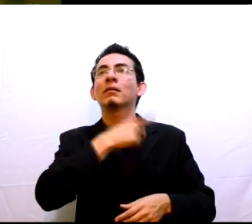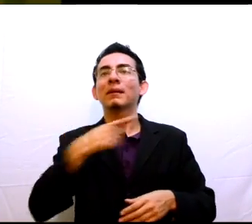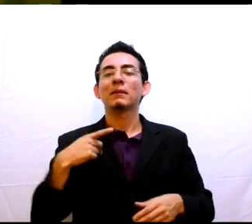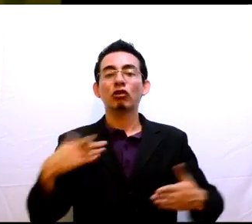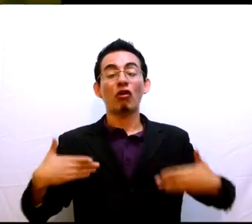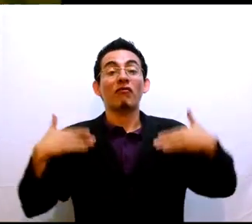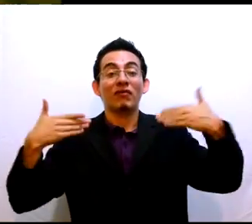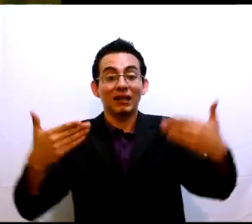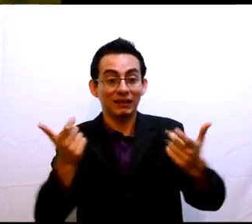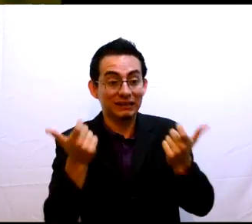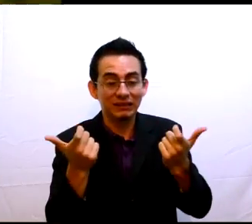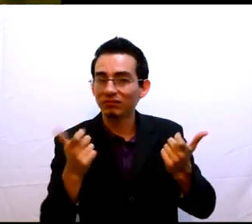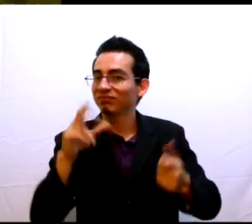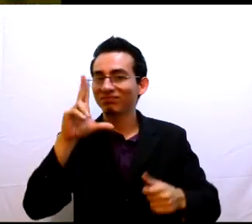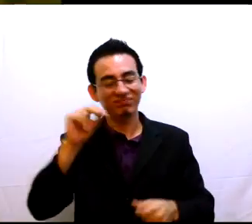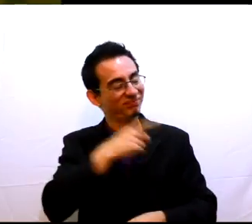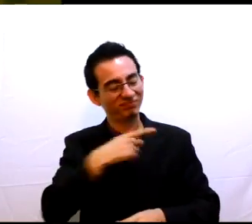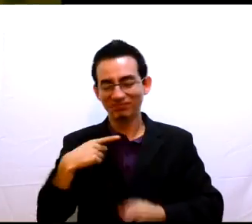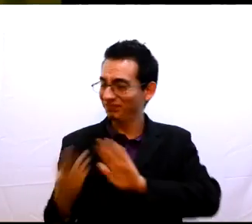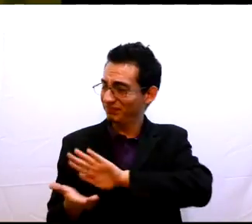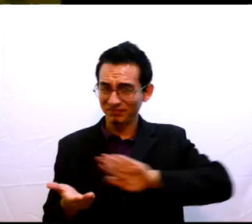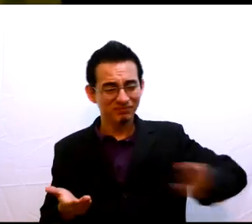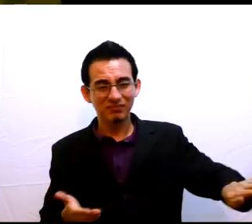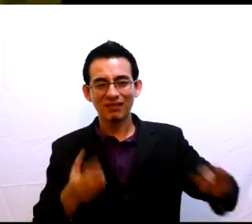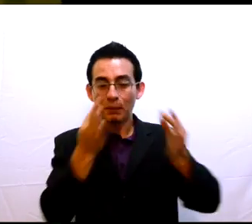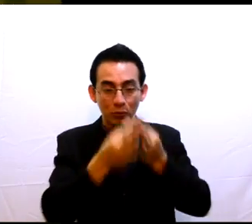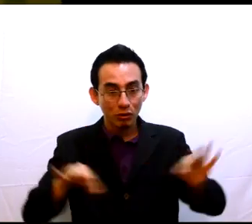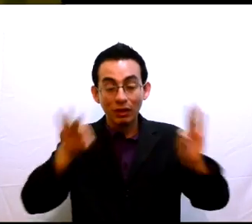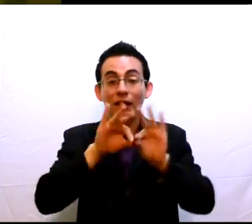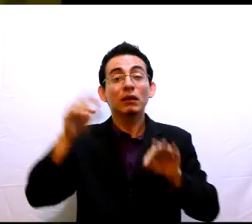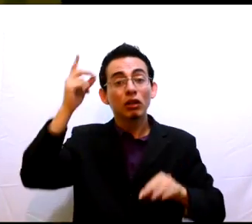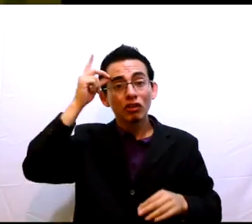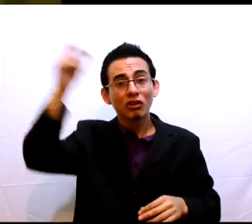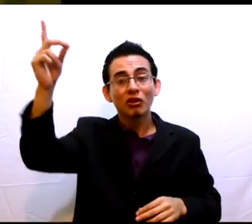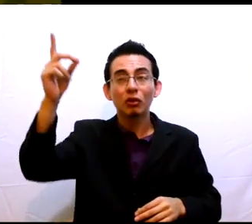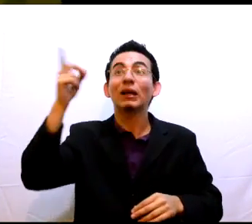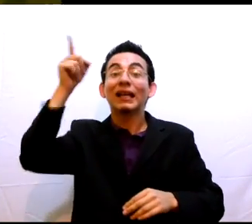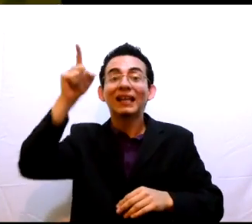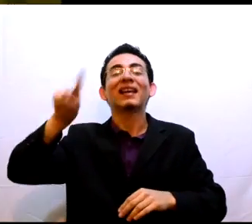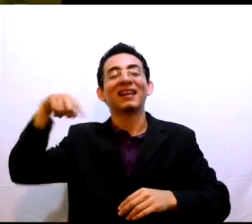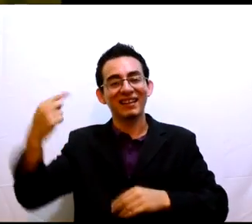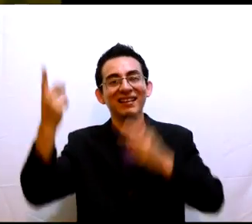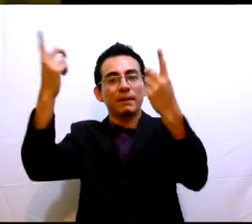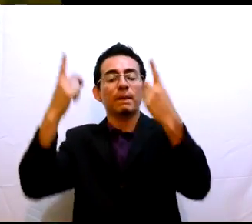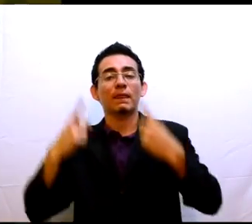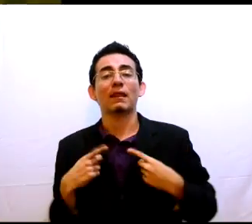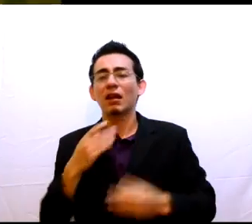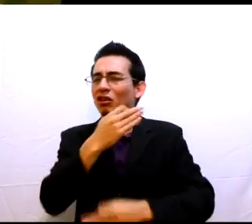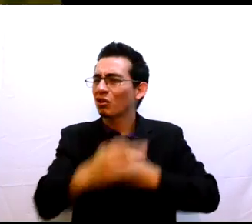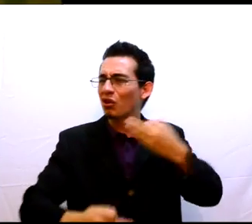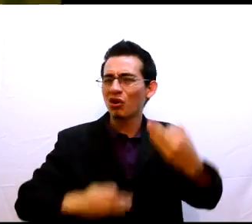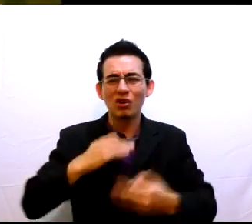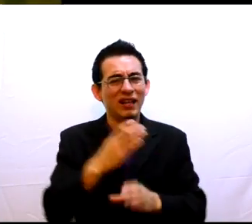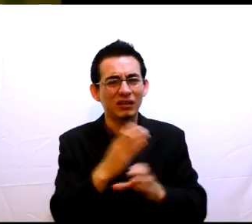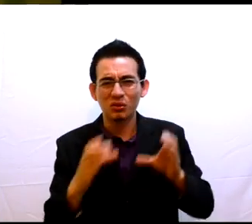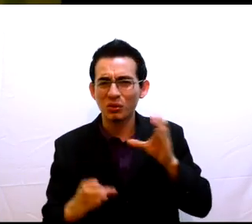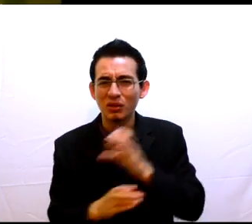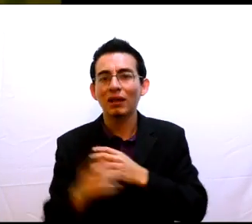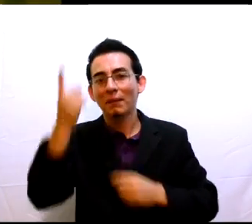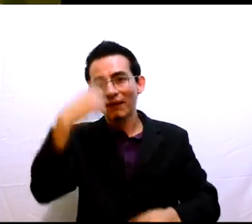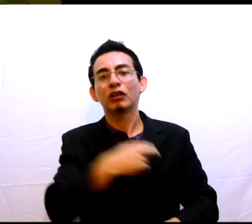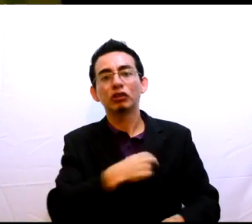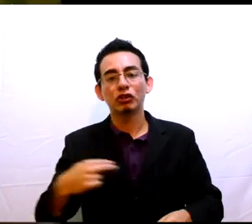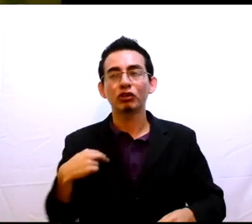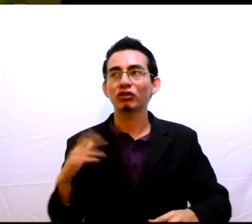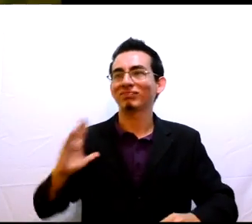cuales son inciertas sino en el dios vivo que nos da todas las cosas en abundancia para que las disfrutemos miren